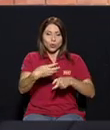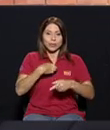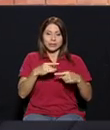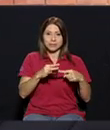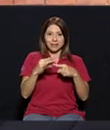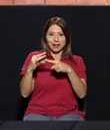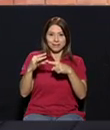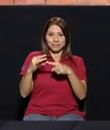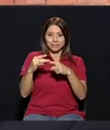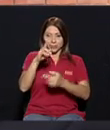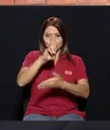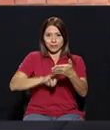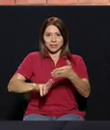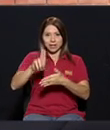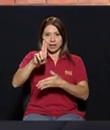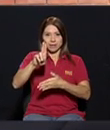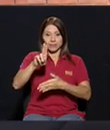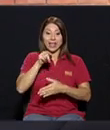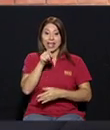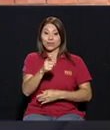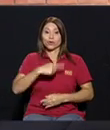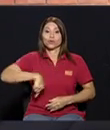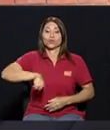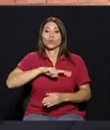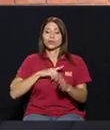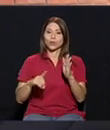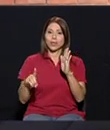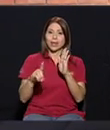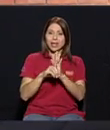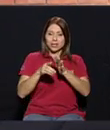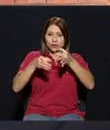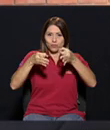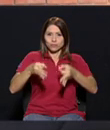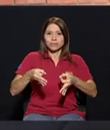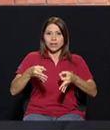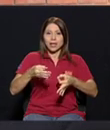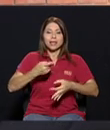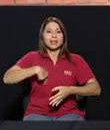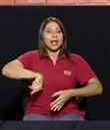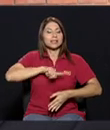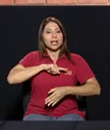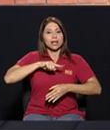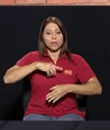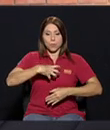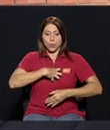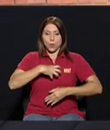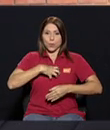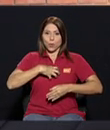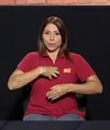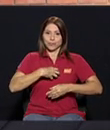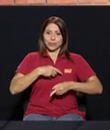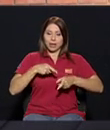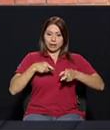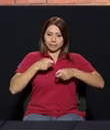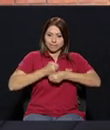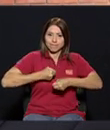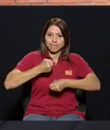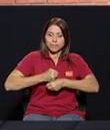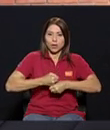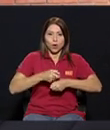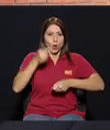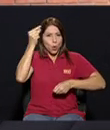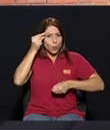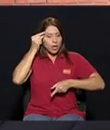la autonomía universitaria. Y es el derecho que tenemos, el sagrado derecho de hacer nuestra propia autogestión y